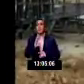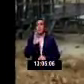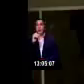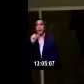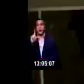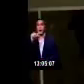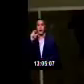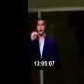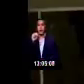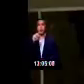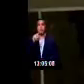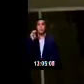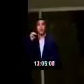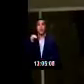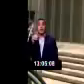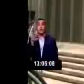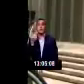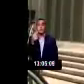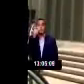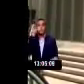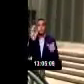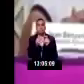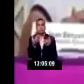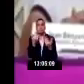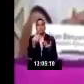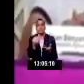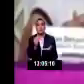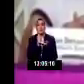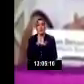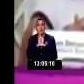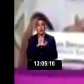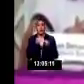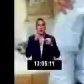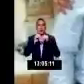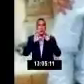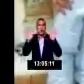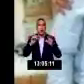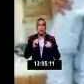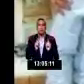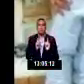este martes, pues está convocado en fiscalía para que rinda su versión junto a